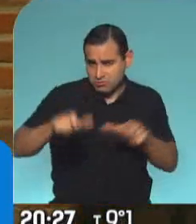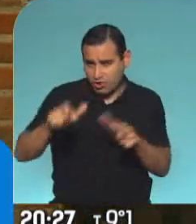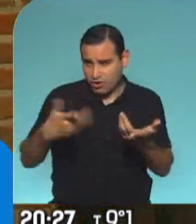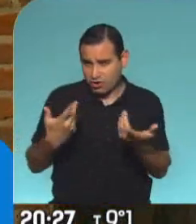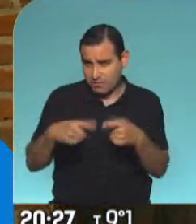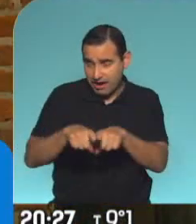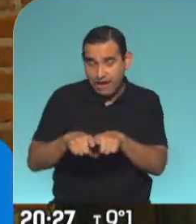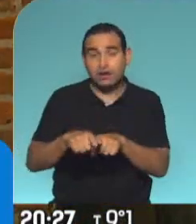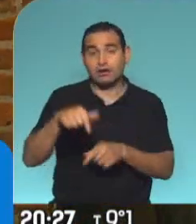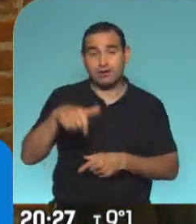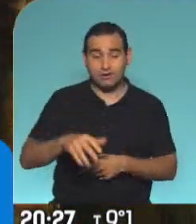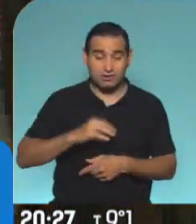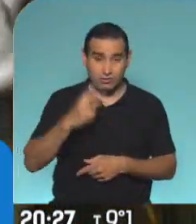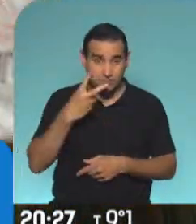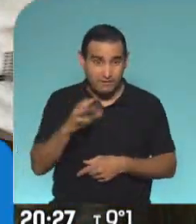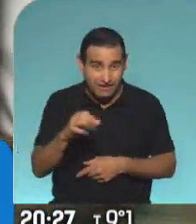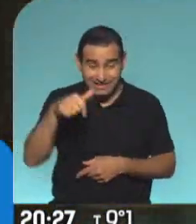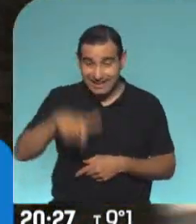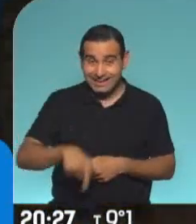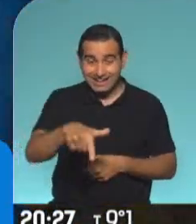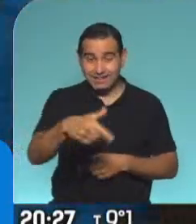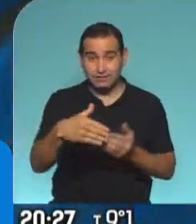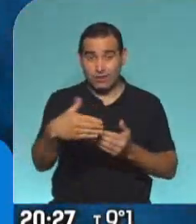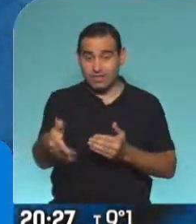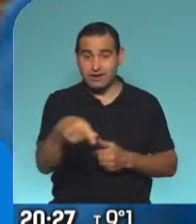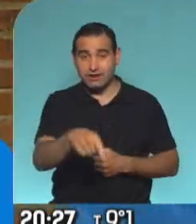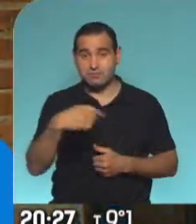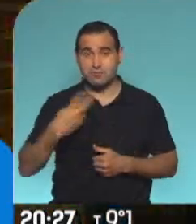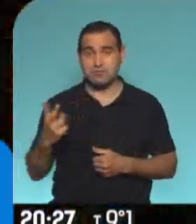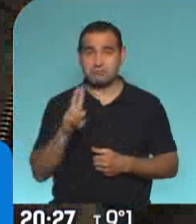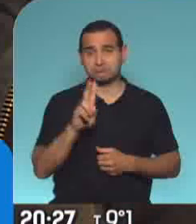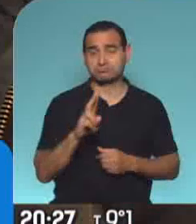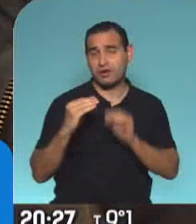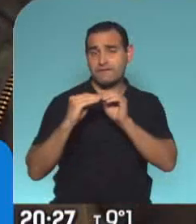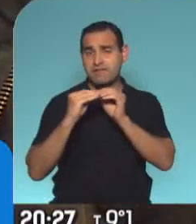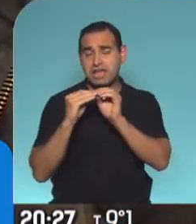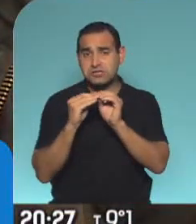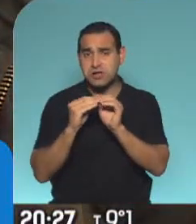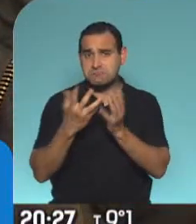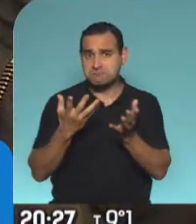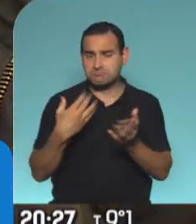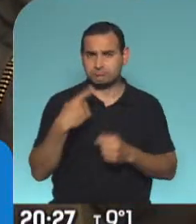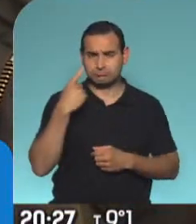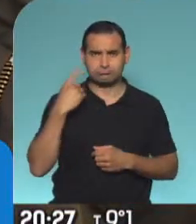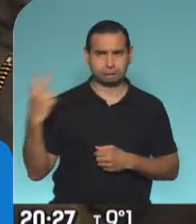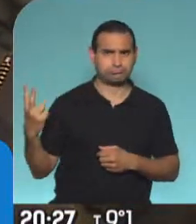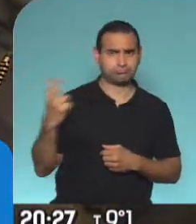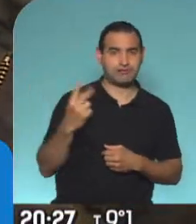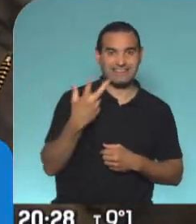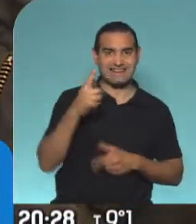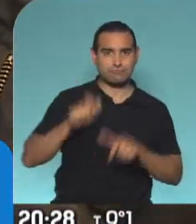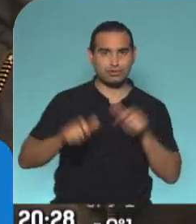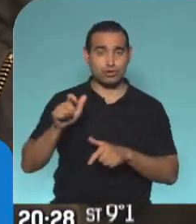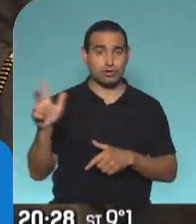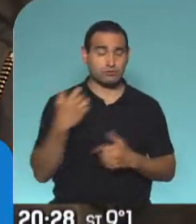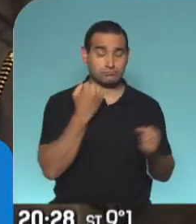calle hoy en el 2020. Acá a mitad de cuadra paramos a darnos un beso. Es que sentimos que se nos vienen al humo 3 personas, cuando